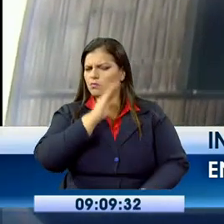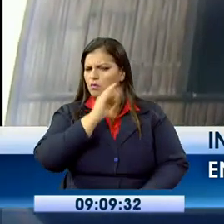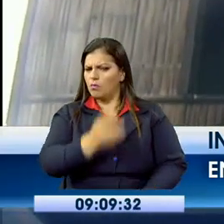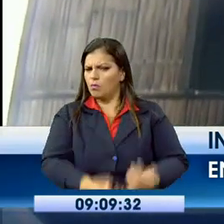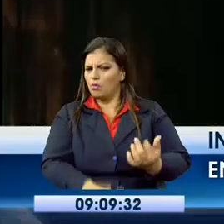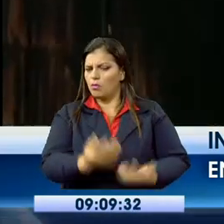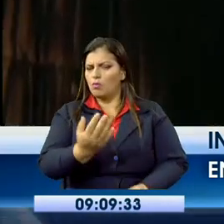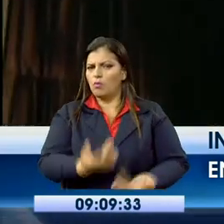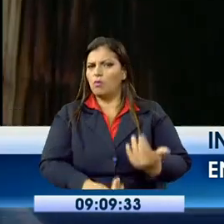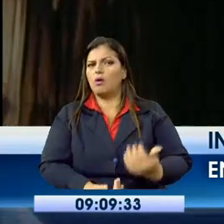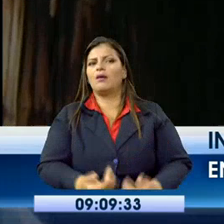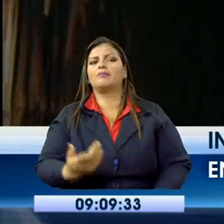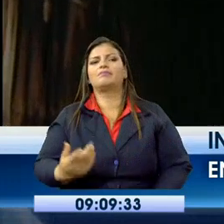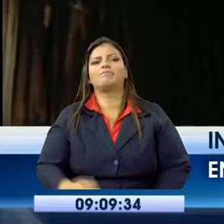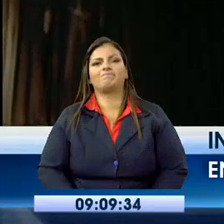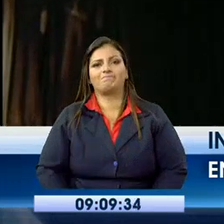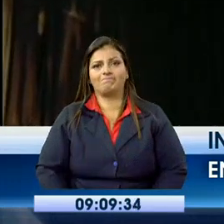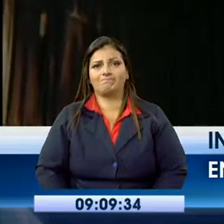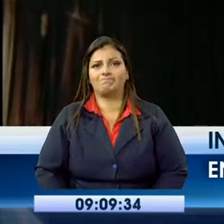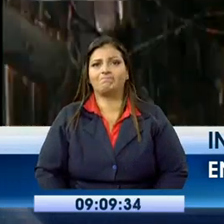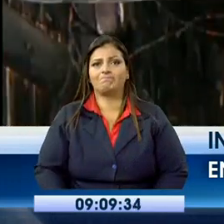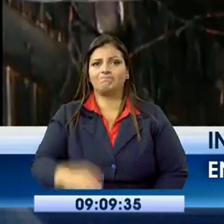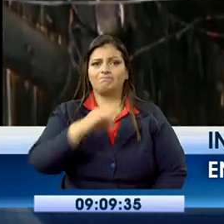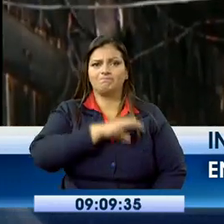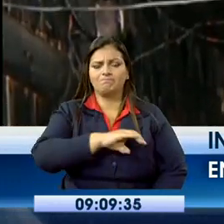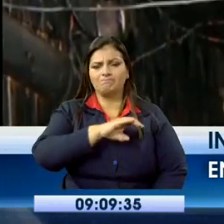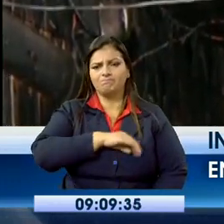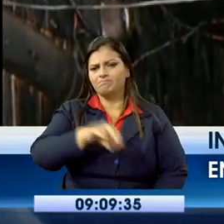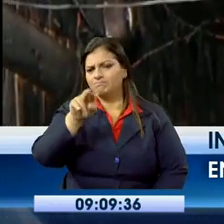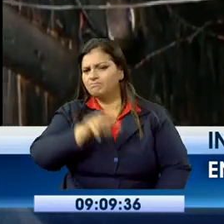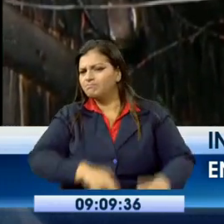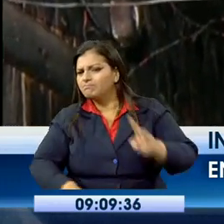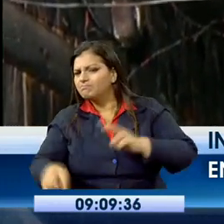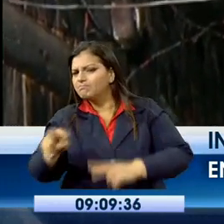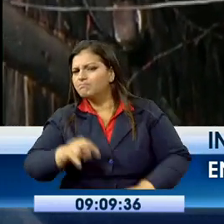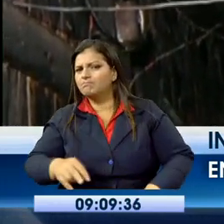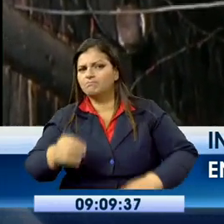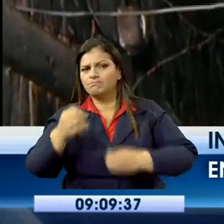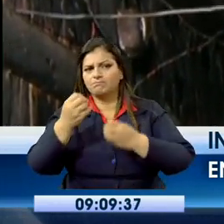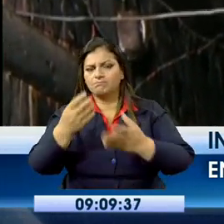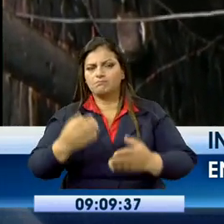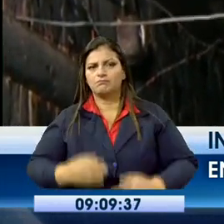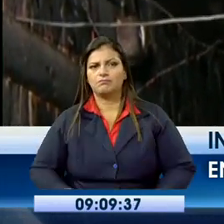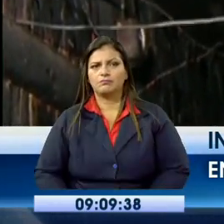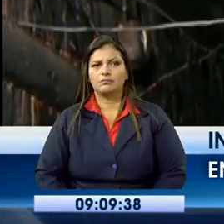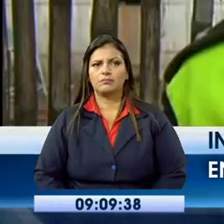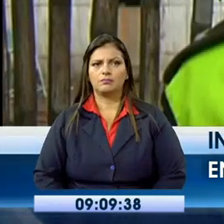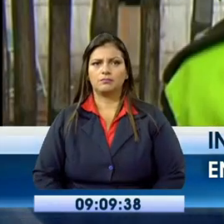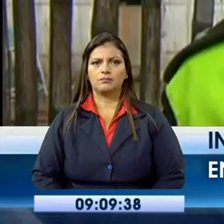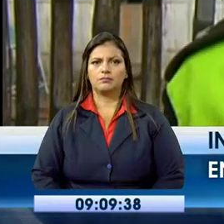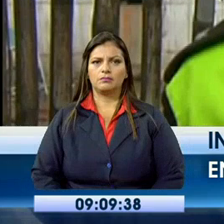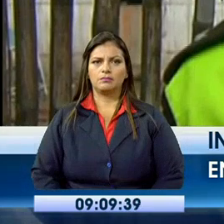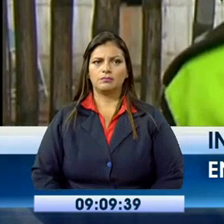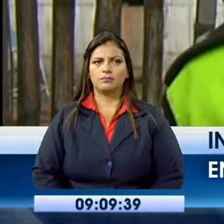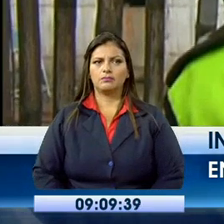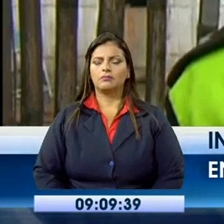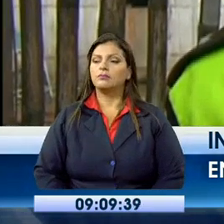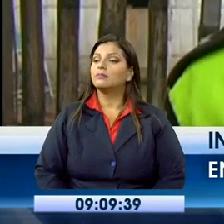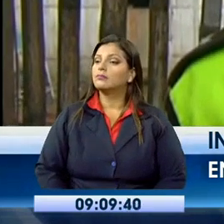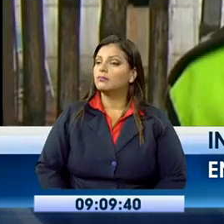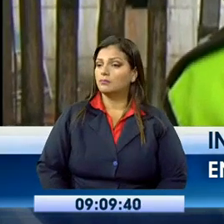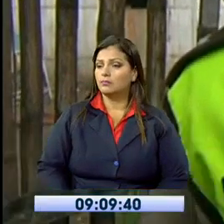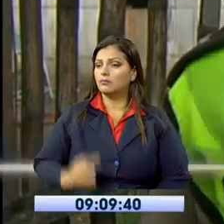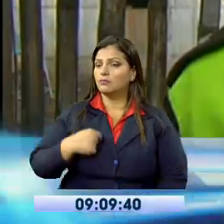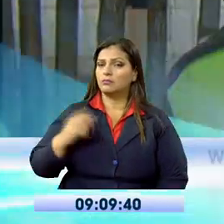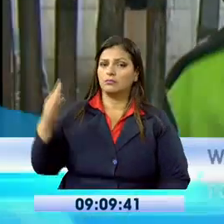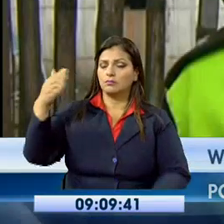lo ocurrido. Acotaron que no se registraron víctimas mortales. Al llegar al lugar, moradores del sector nos manifestaron que